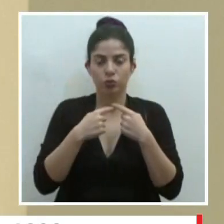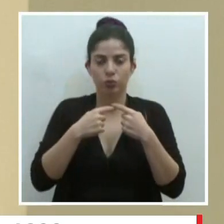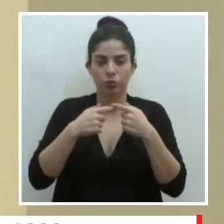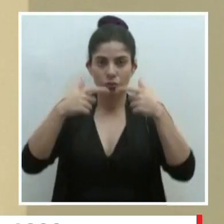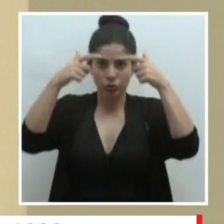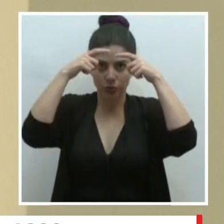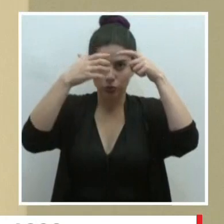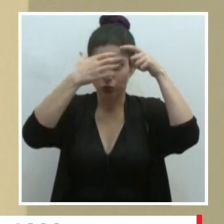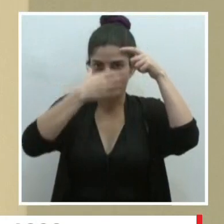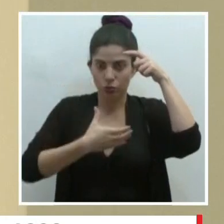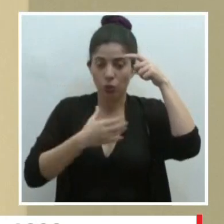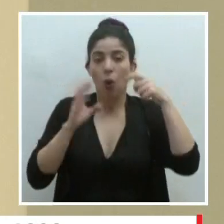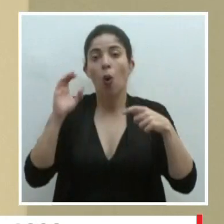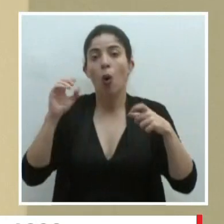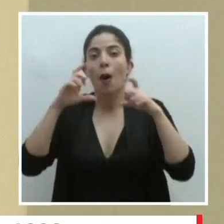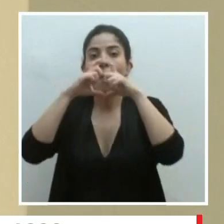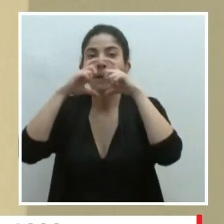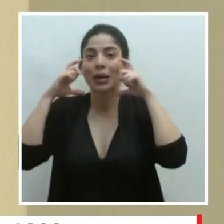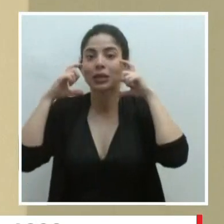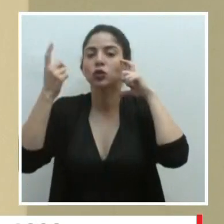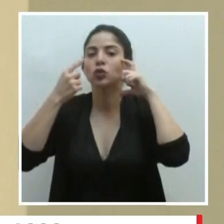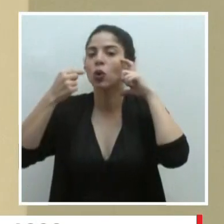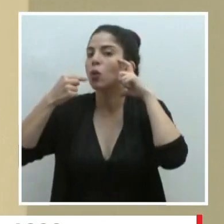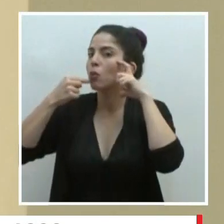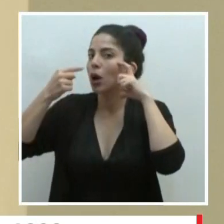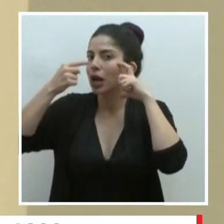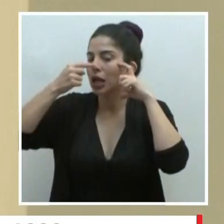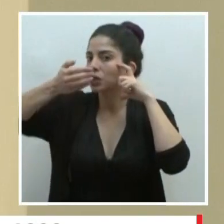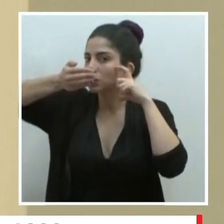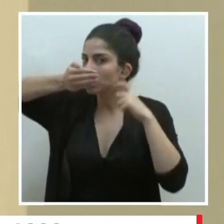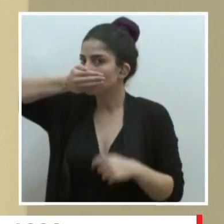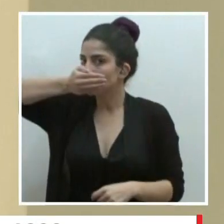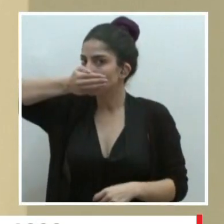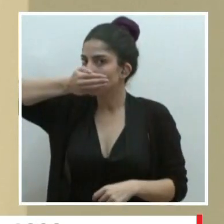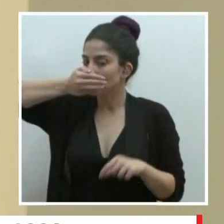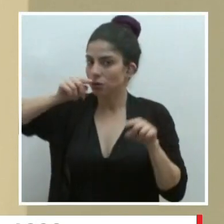es la que cubre la boca y la nariz.